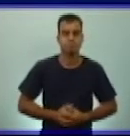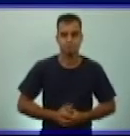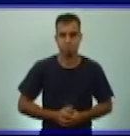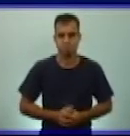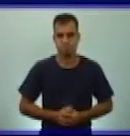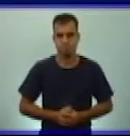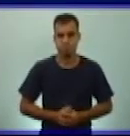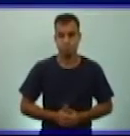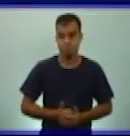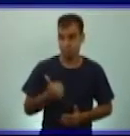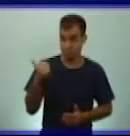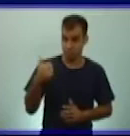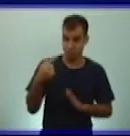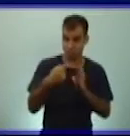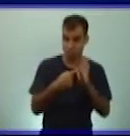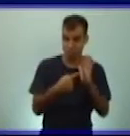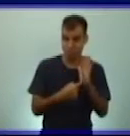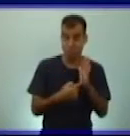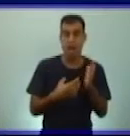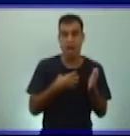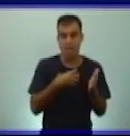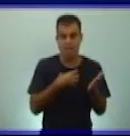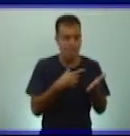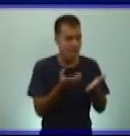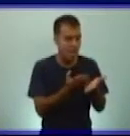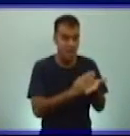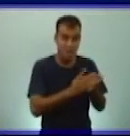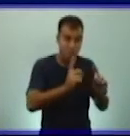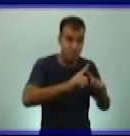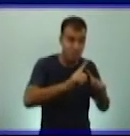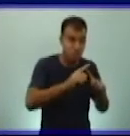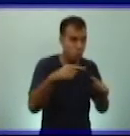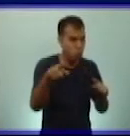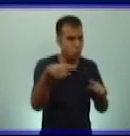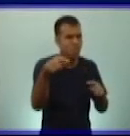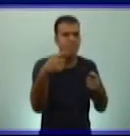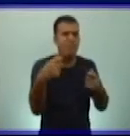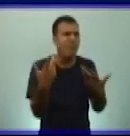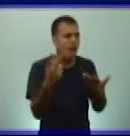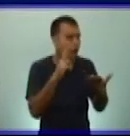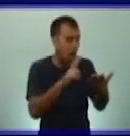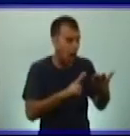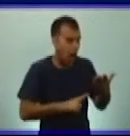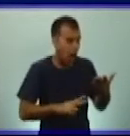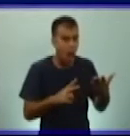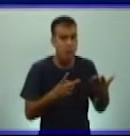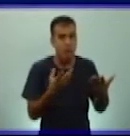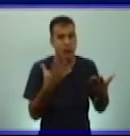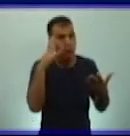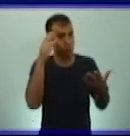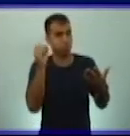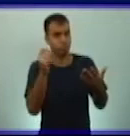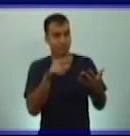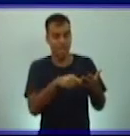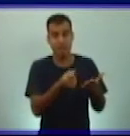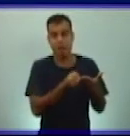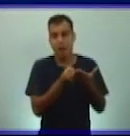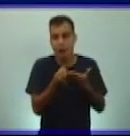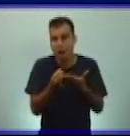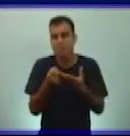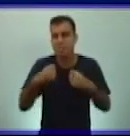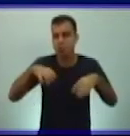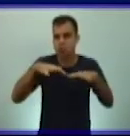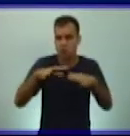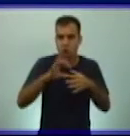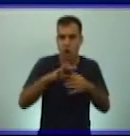1539. Estos elementos aparecían en el libro de texto, era solamente leerlo y comprender que ese fue el aporte de la situación geográfica